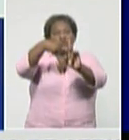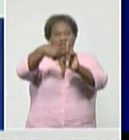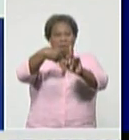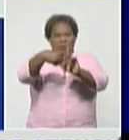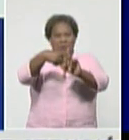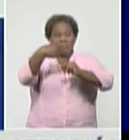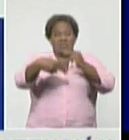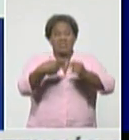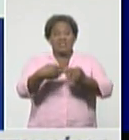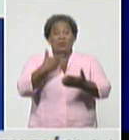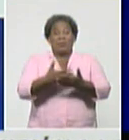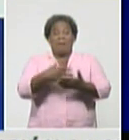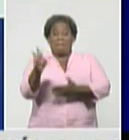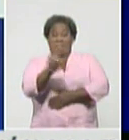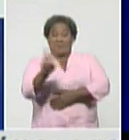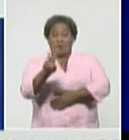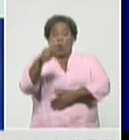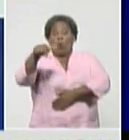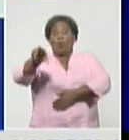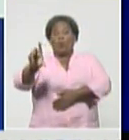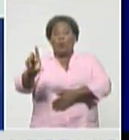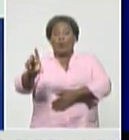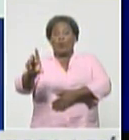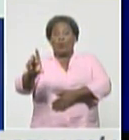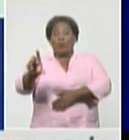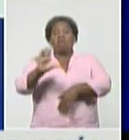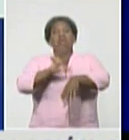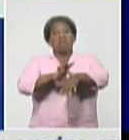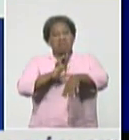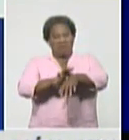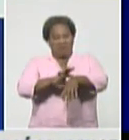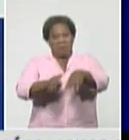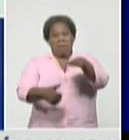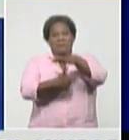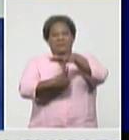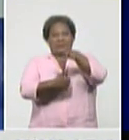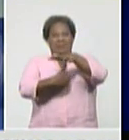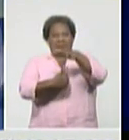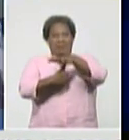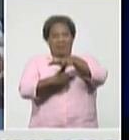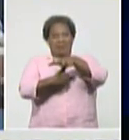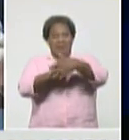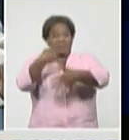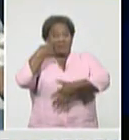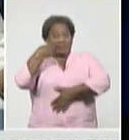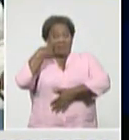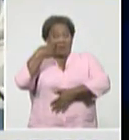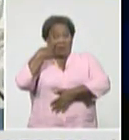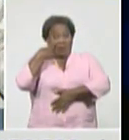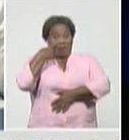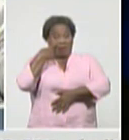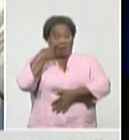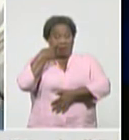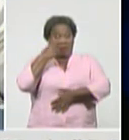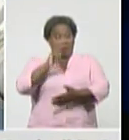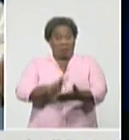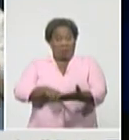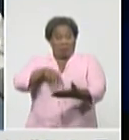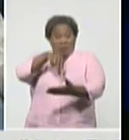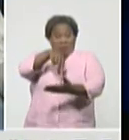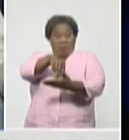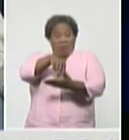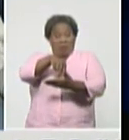de julio. Y aún seguimos viendo en algunas intervenciones que continúa sin